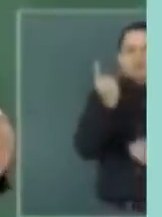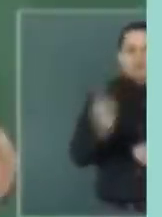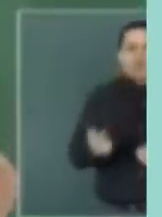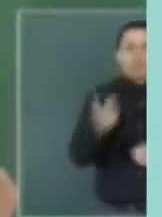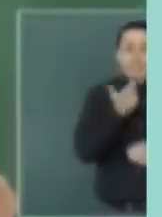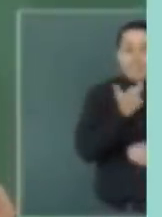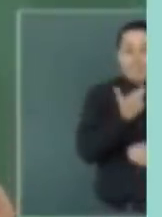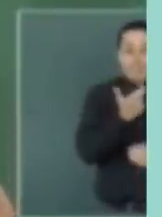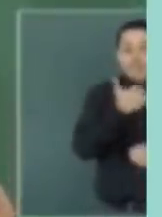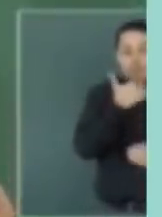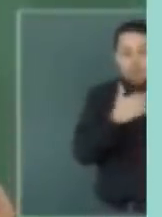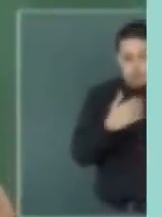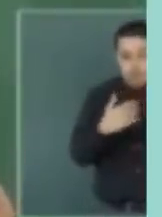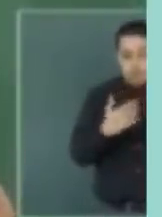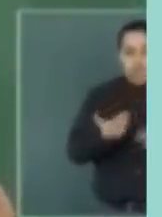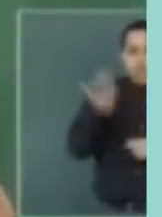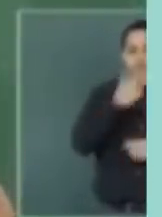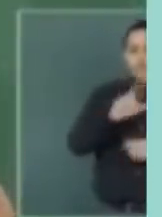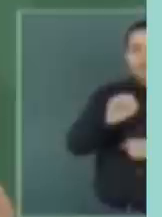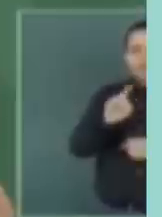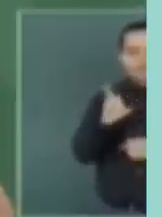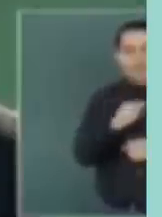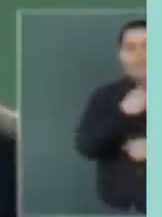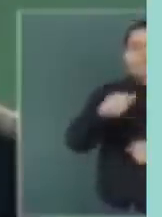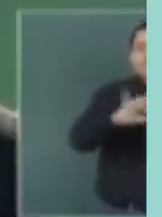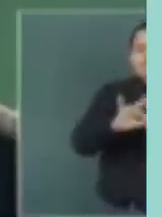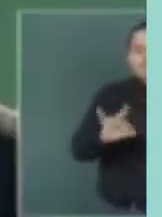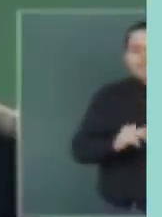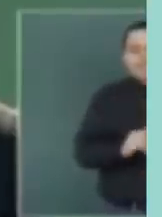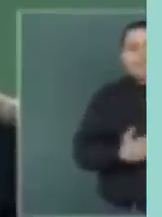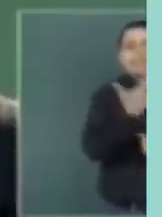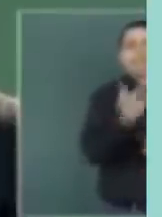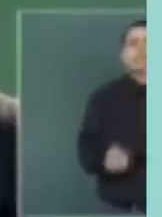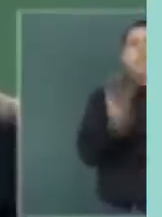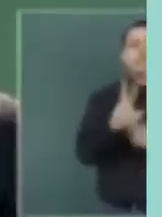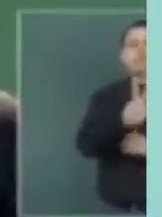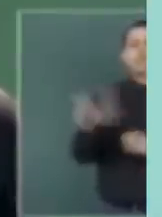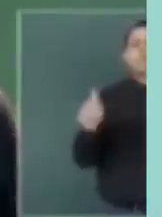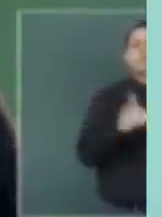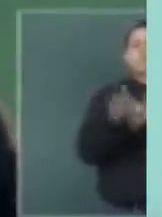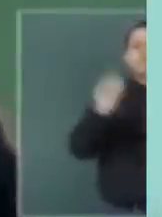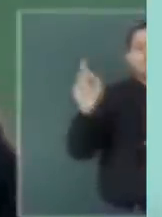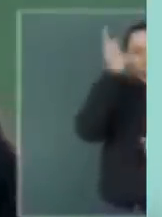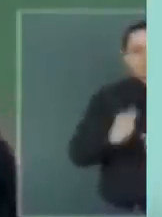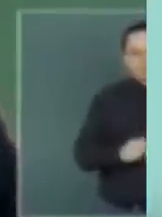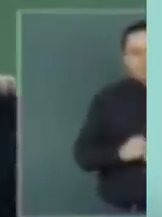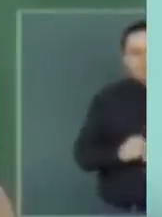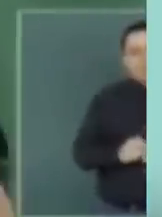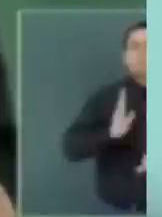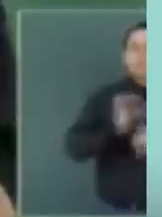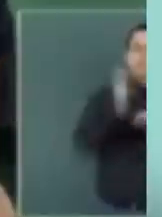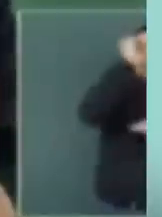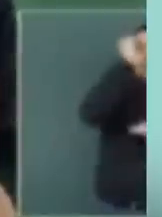Ilícita, que está denunciando el señor Lozoya, donde cobraron 200 millones de dólares de